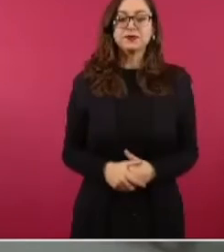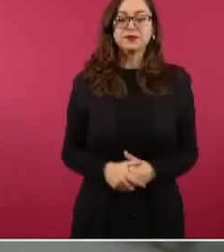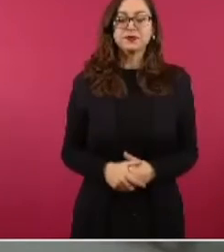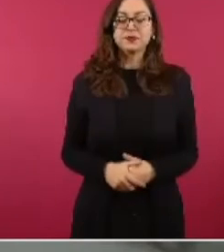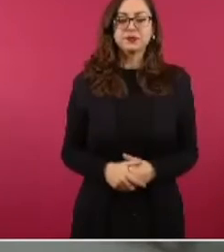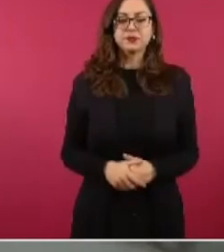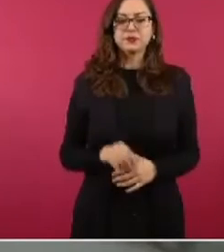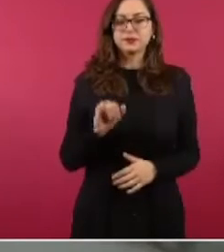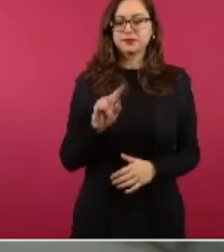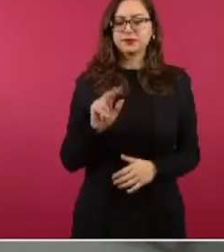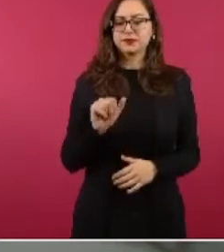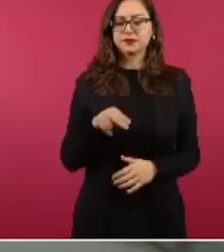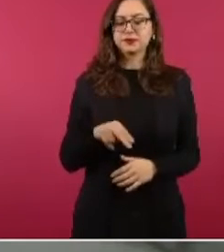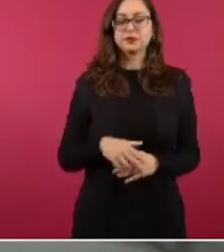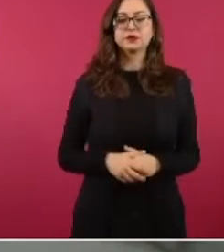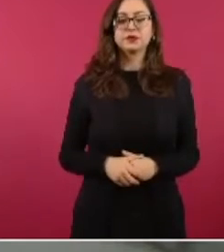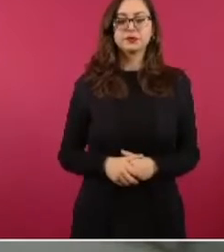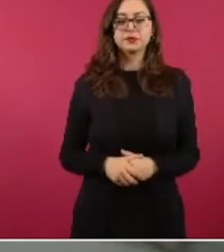Iván.